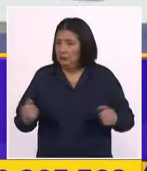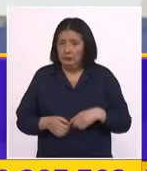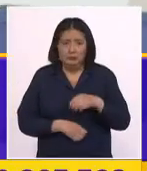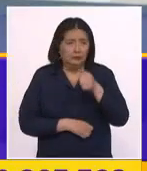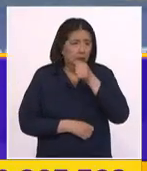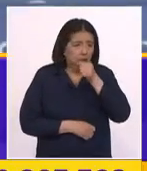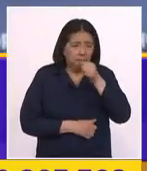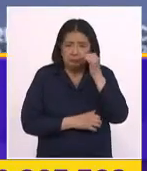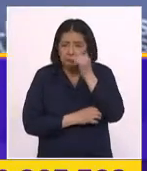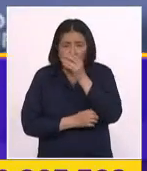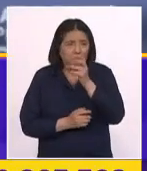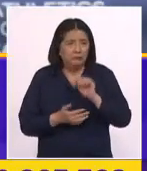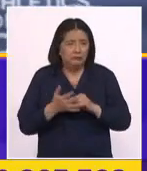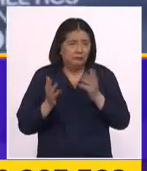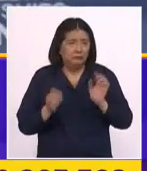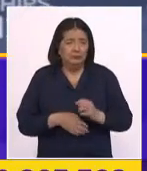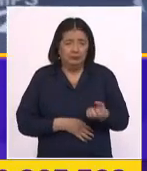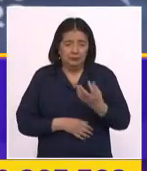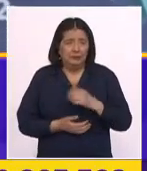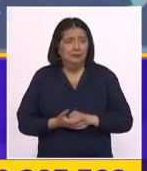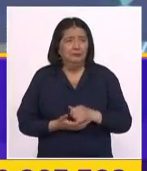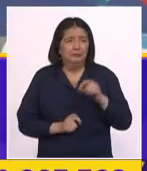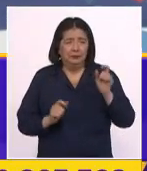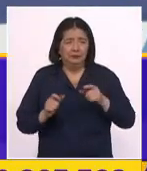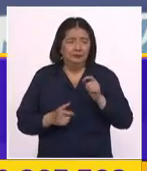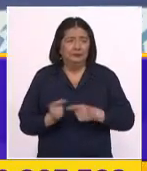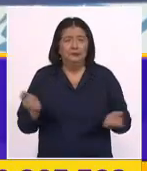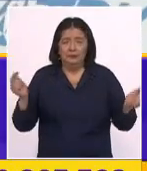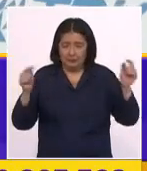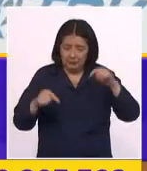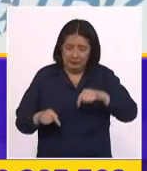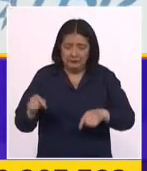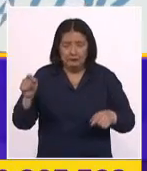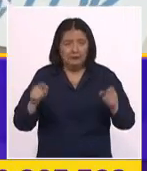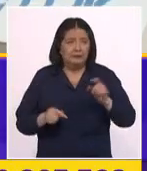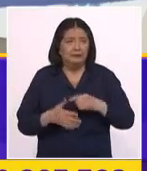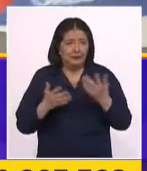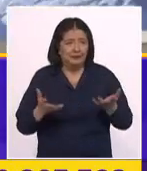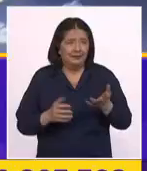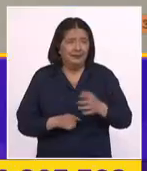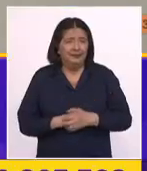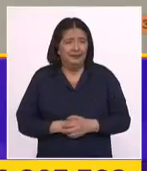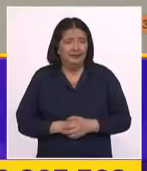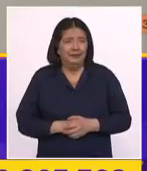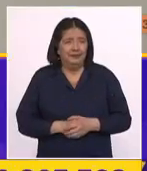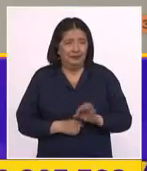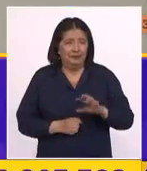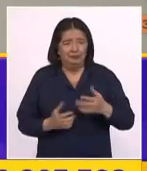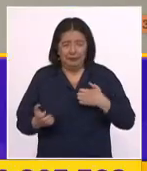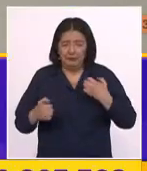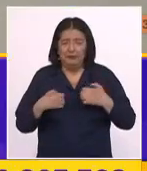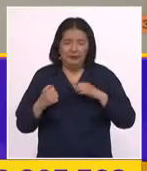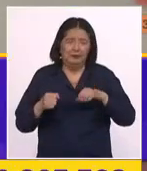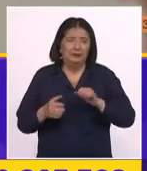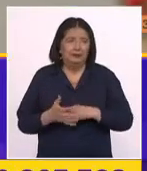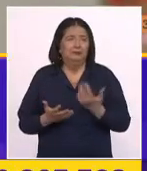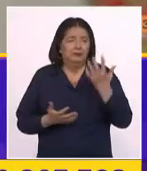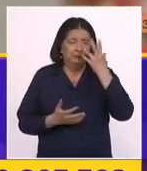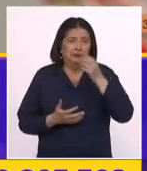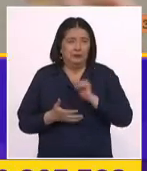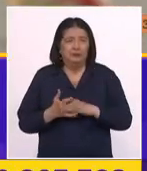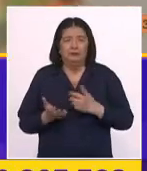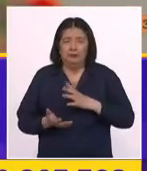también. Como dices, hay gente que ha venido a estar ahí, pues, ¿no? Eso fue muy emocionante, muy bonito que